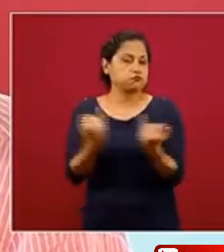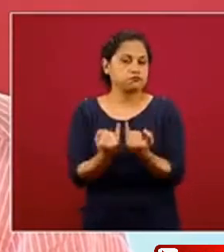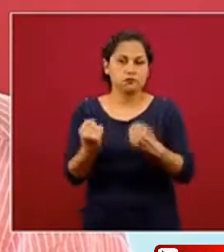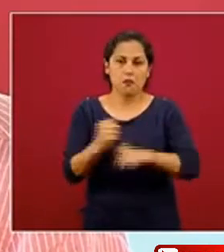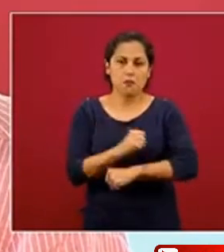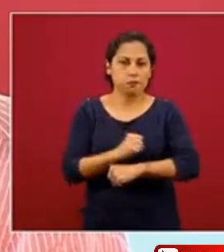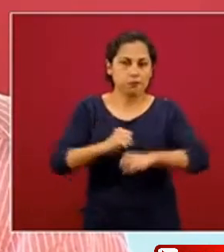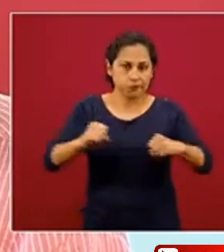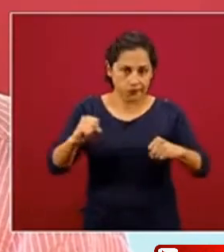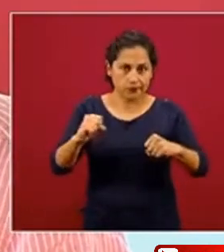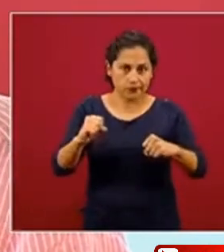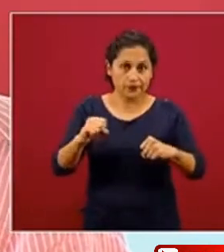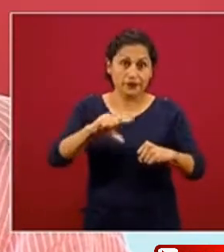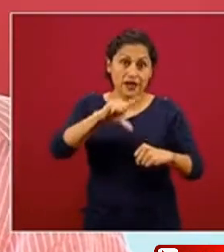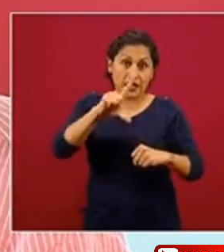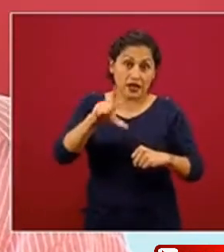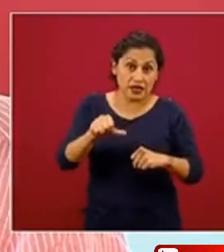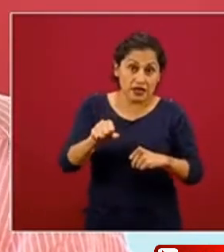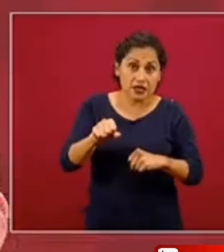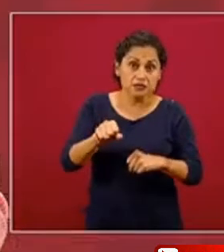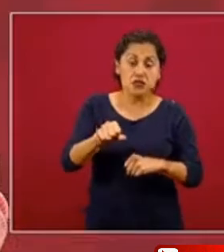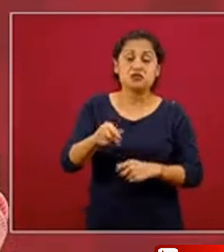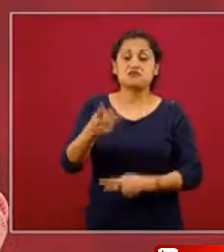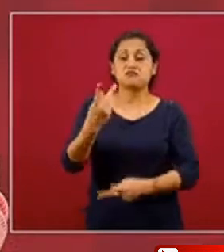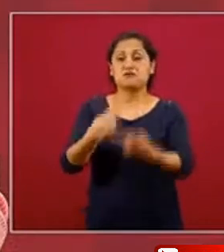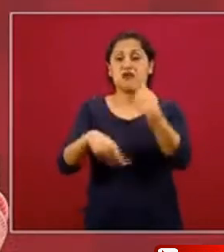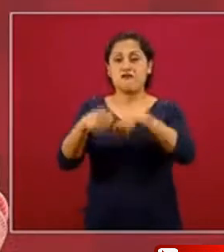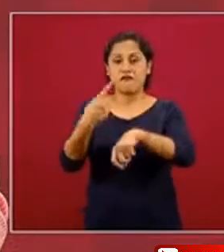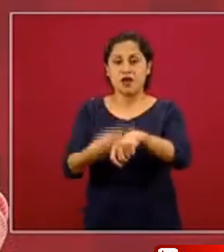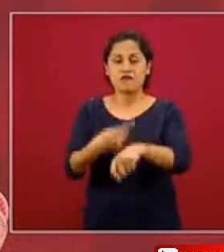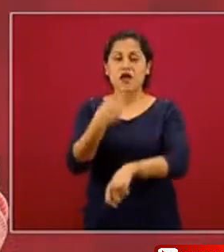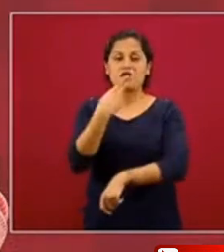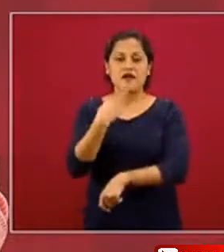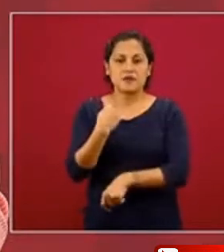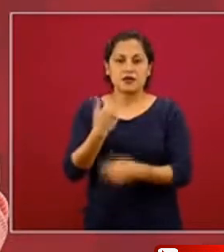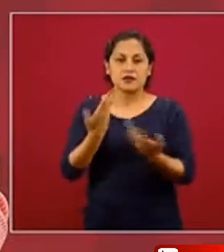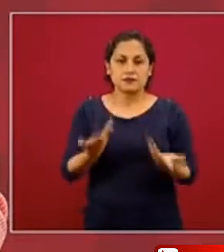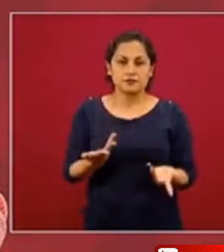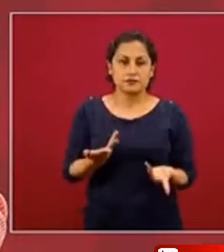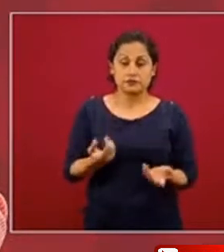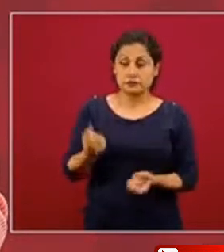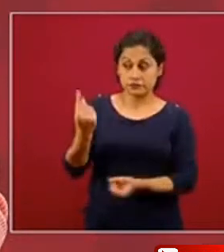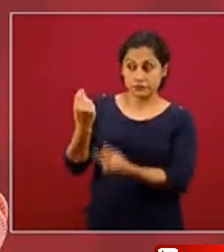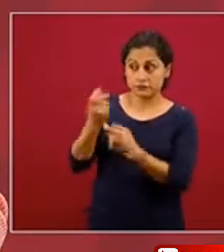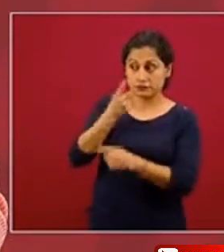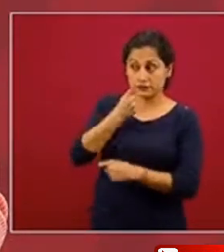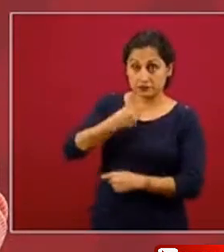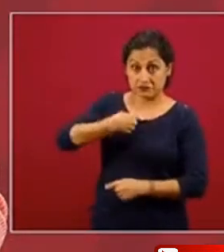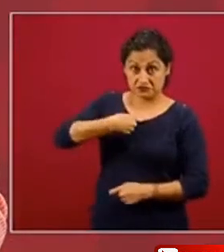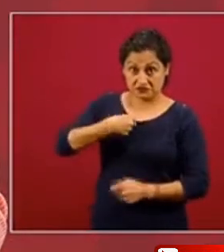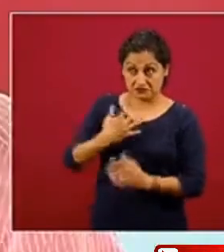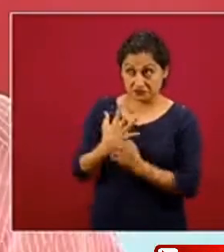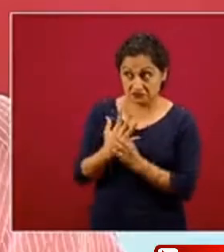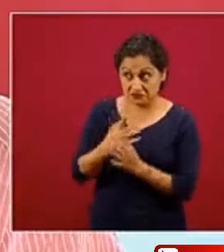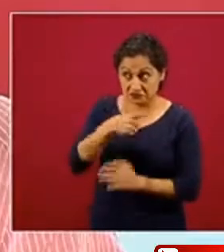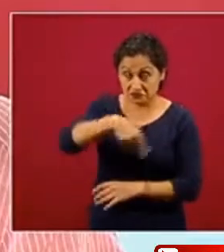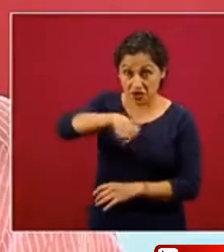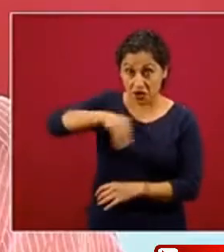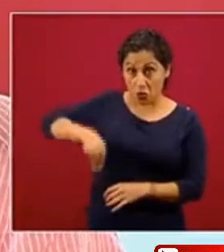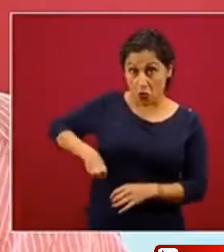mayor frecuencia de diabetes. Entonces, que nadie se confunda, no estamos culpando a los ciudadanos, no es culpa de